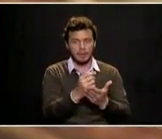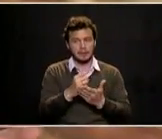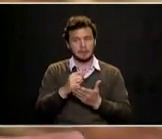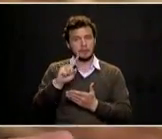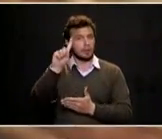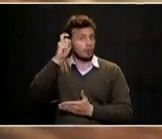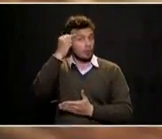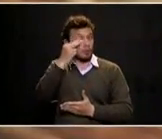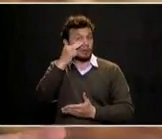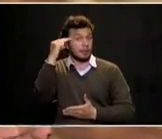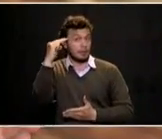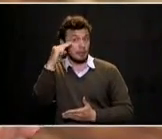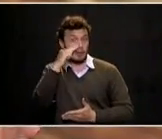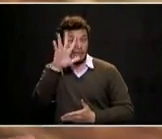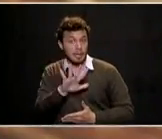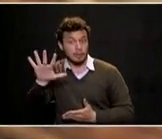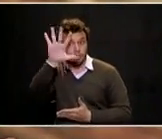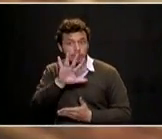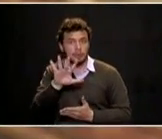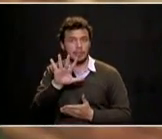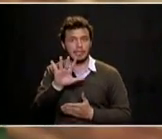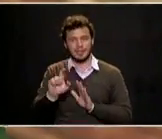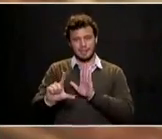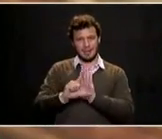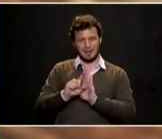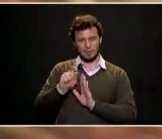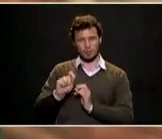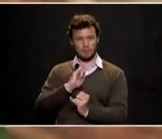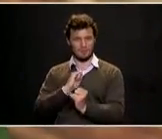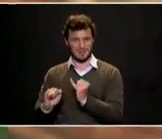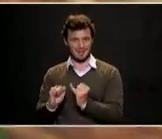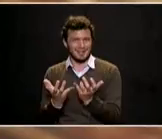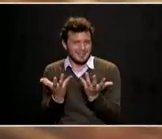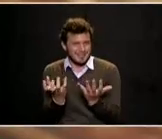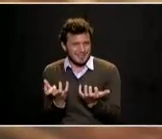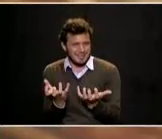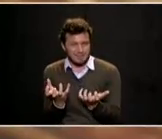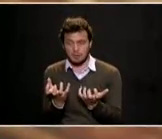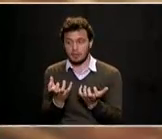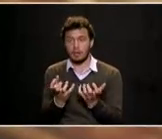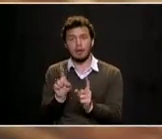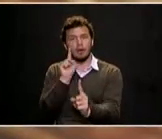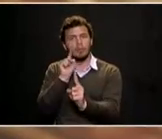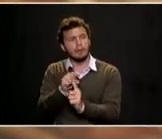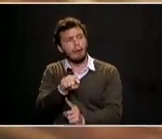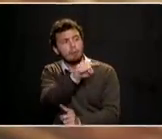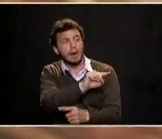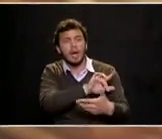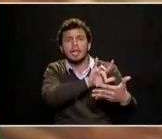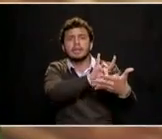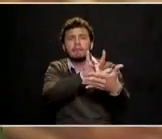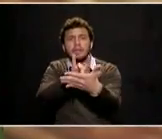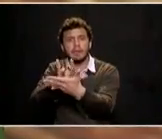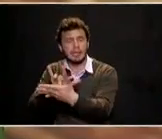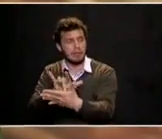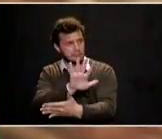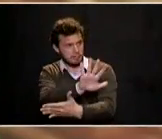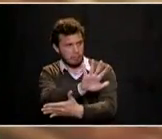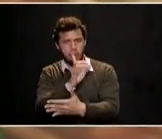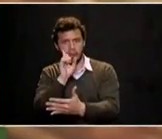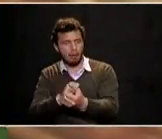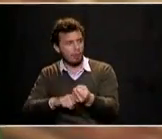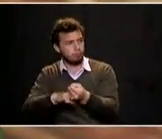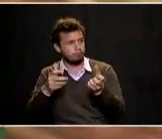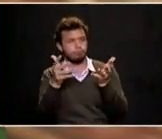en la ley de punto final, que lo que busca es hacer un corte de todas las deudas pendientes que tiene la institución